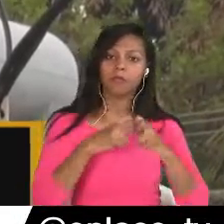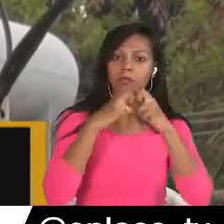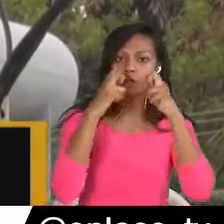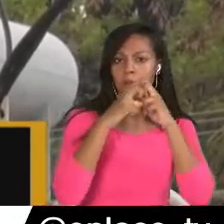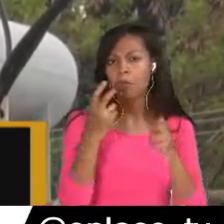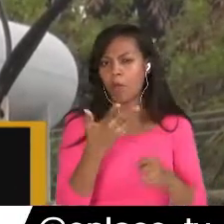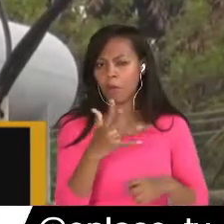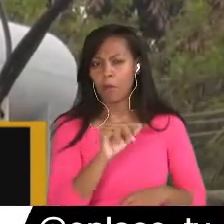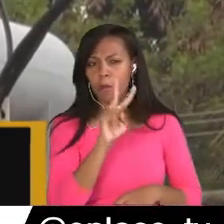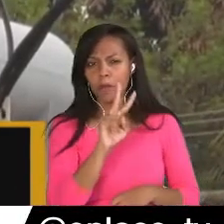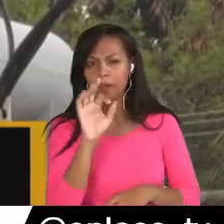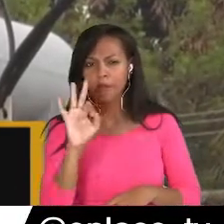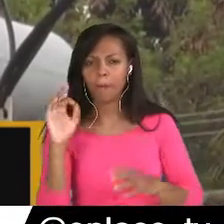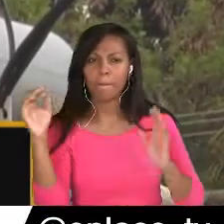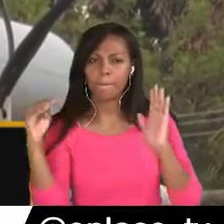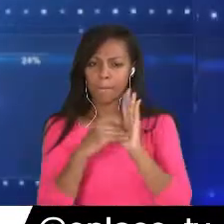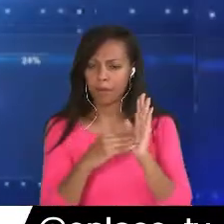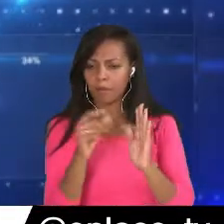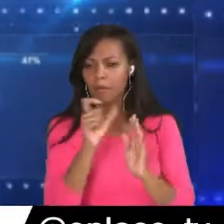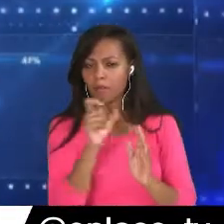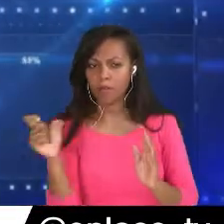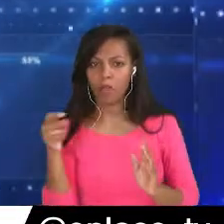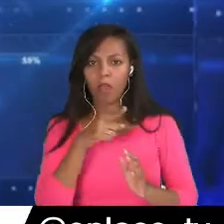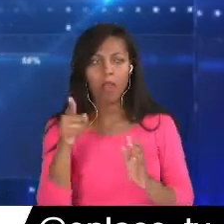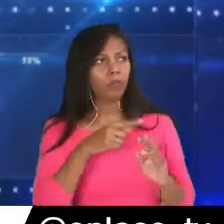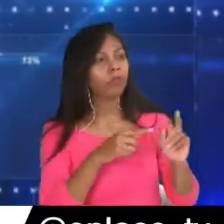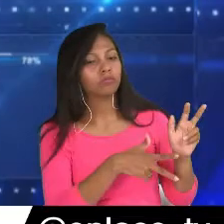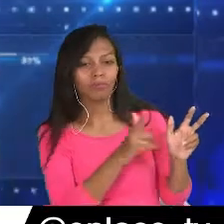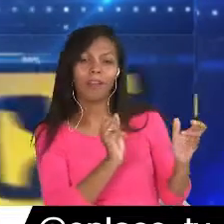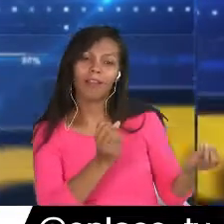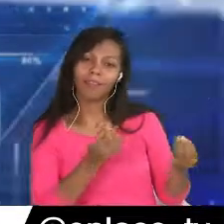clientes del Magdalena Medio santandereano.